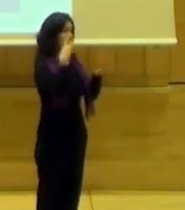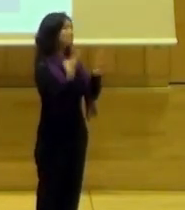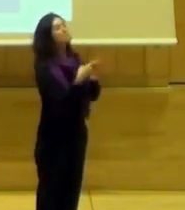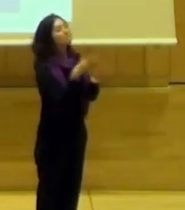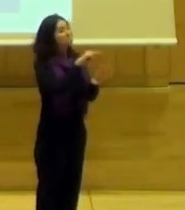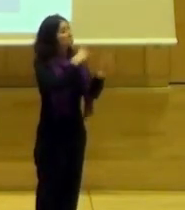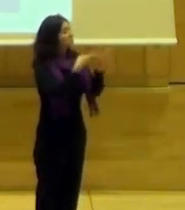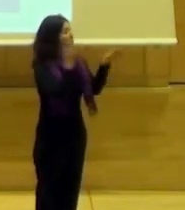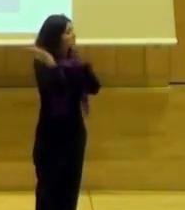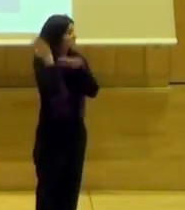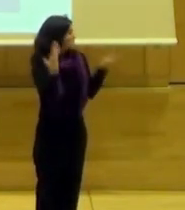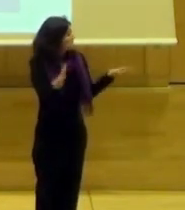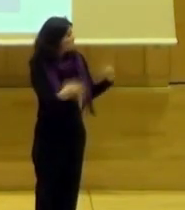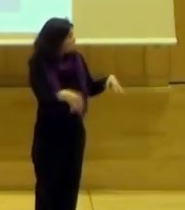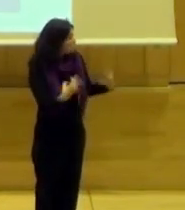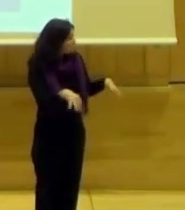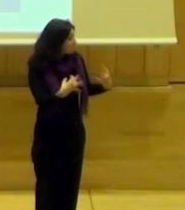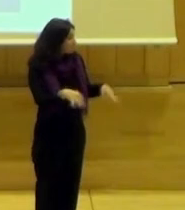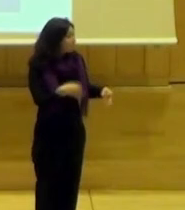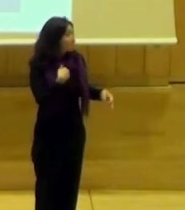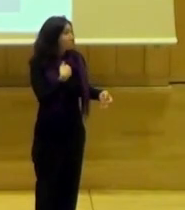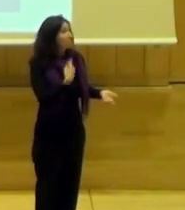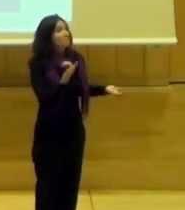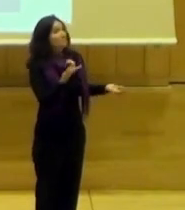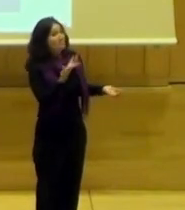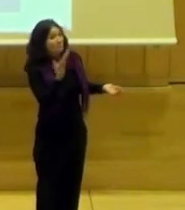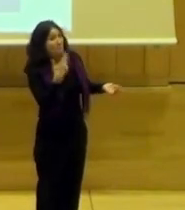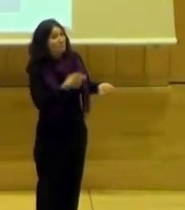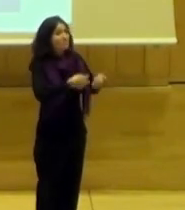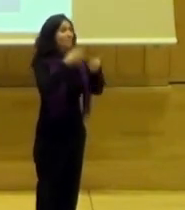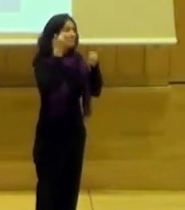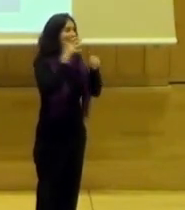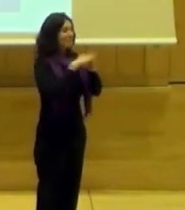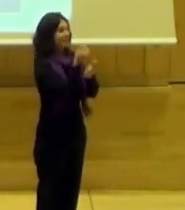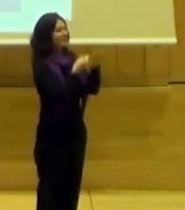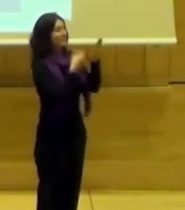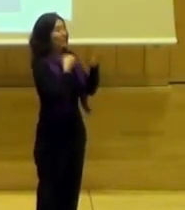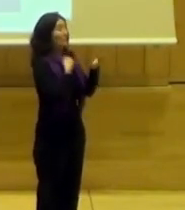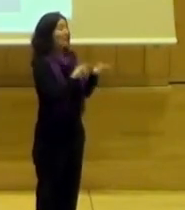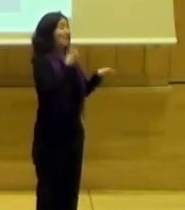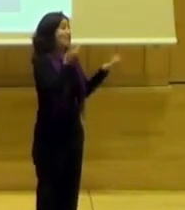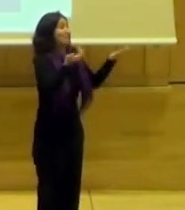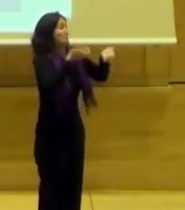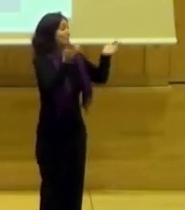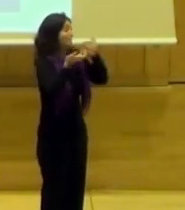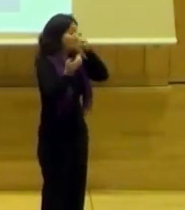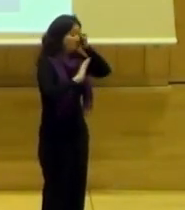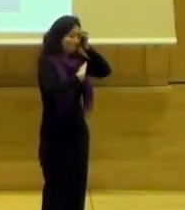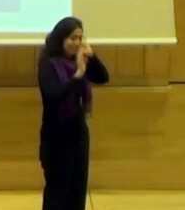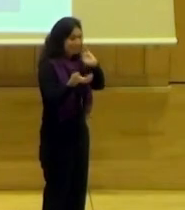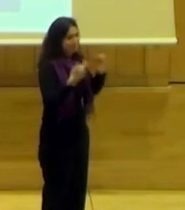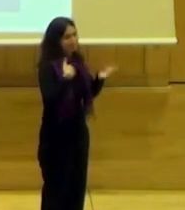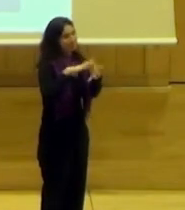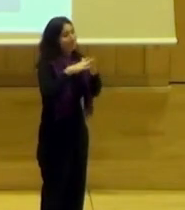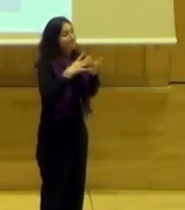Es una página web sin mayores pretensiones. Nos hubiera gustado una cosa un poco más decidida en cuanto a diseño, gracias, pero nos